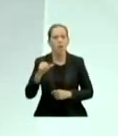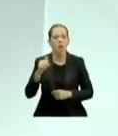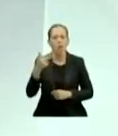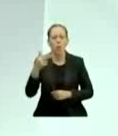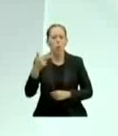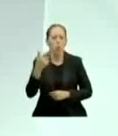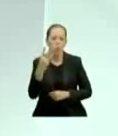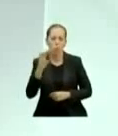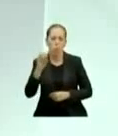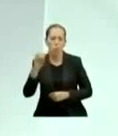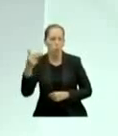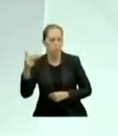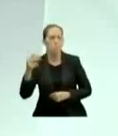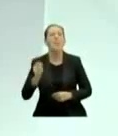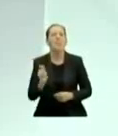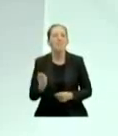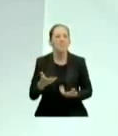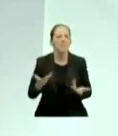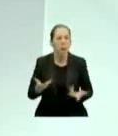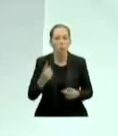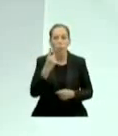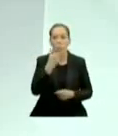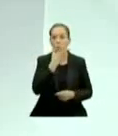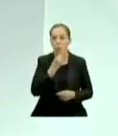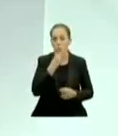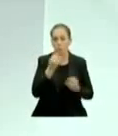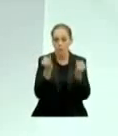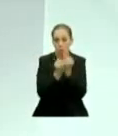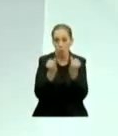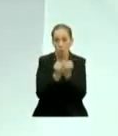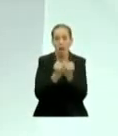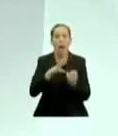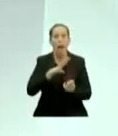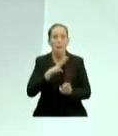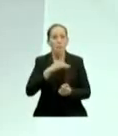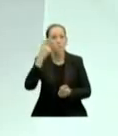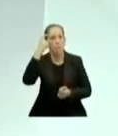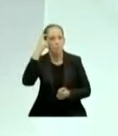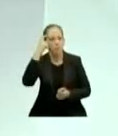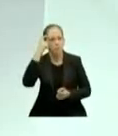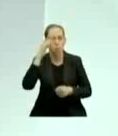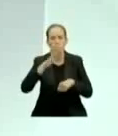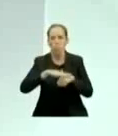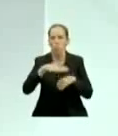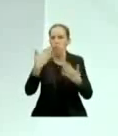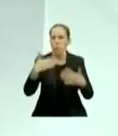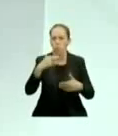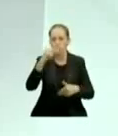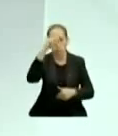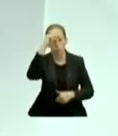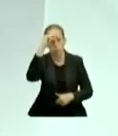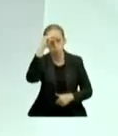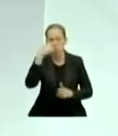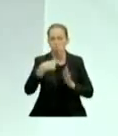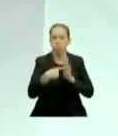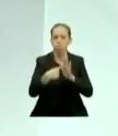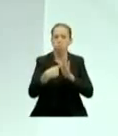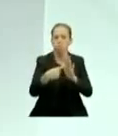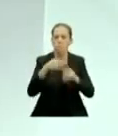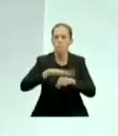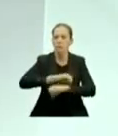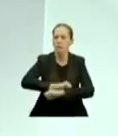supuesto, del PAN a la alcaldía de Monterrey, mencionó eso durante su presentación en el debate de candidatos. Pero bueno, esta es una de las ocurrencias que tuvo esta